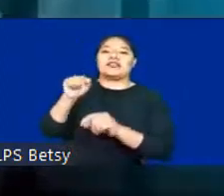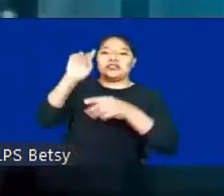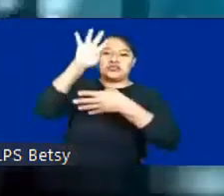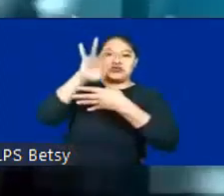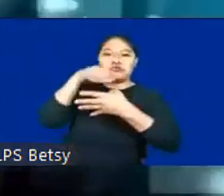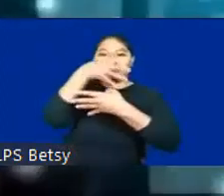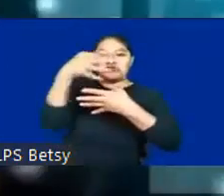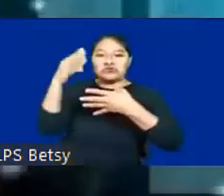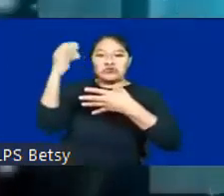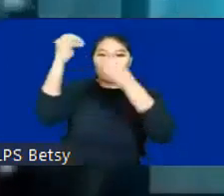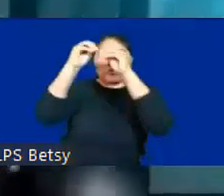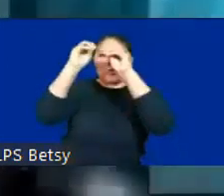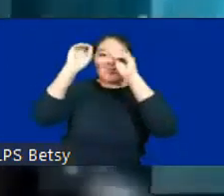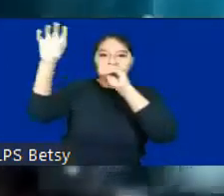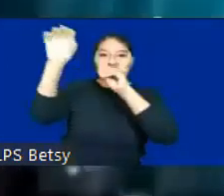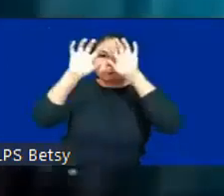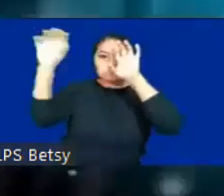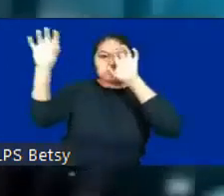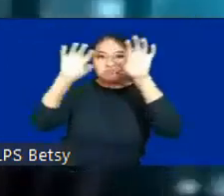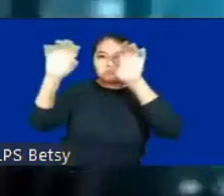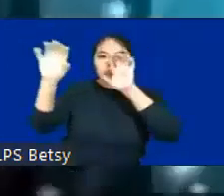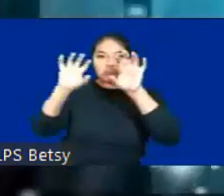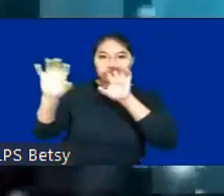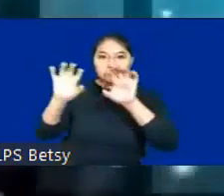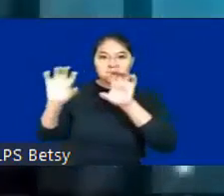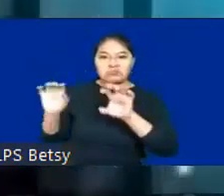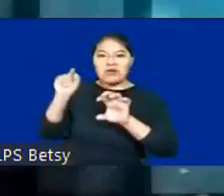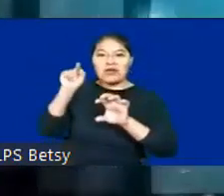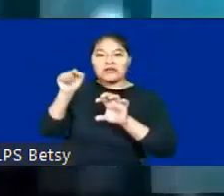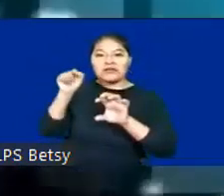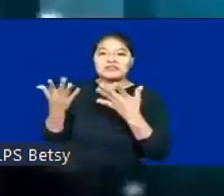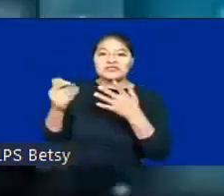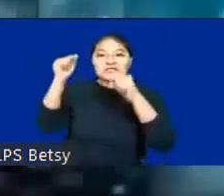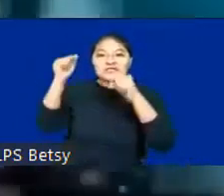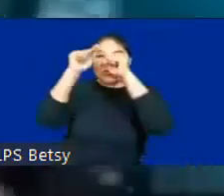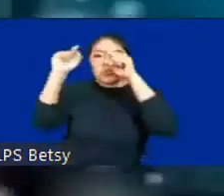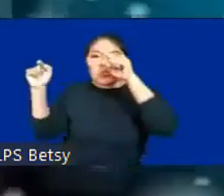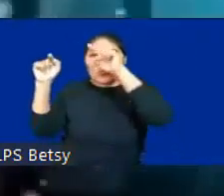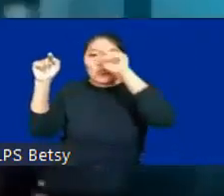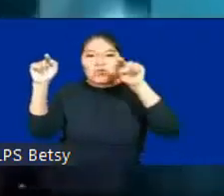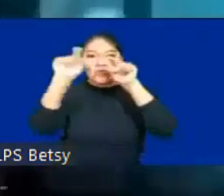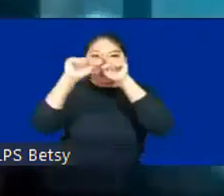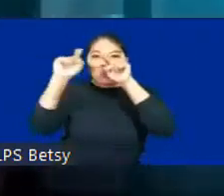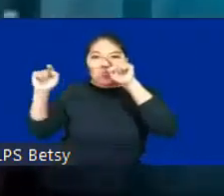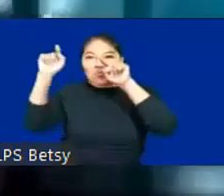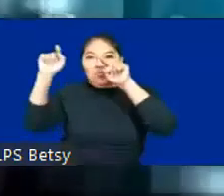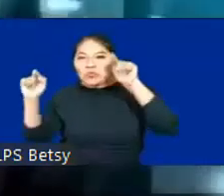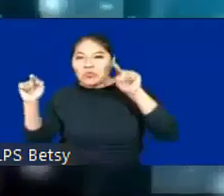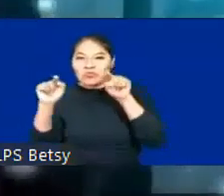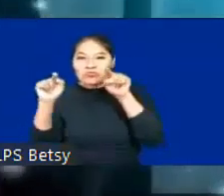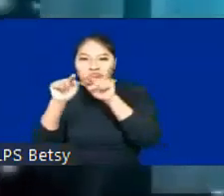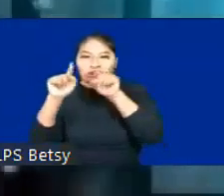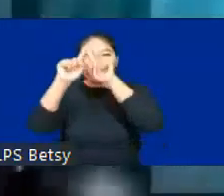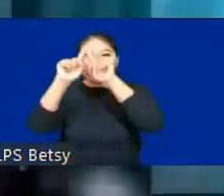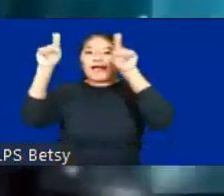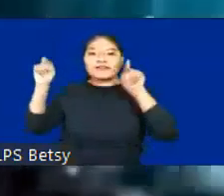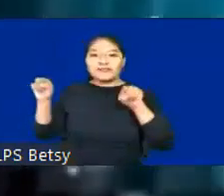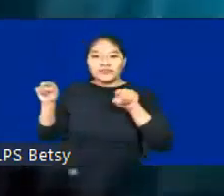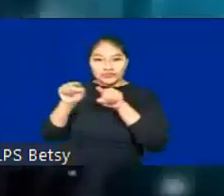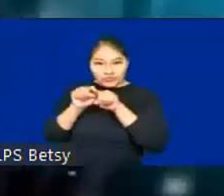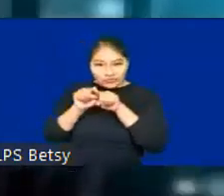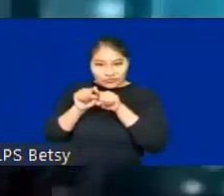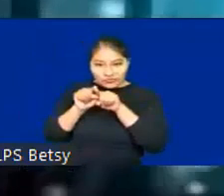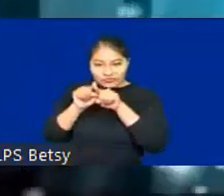único, es uno de los mecanismos que hemos utilizado para identificar qué proyectos son los que van a incorporarse en este plan de gobierno digital, que está incorporado dentro